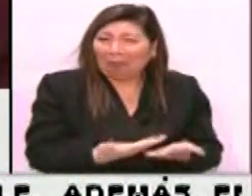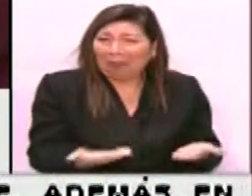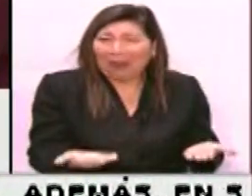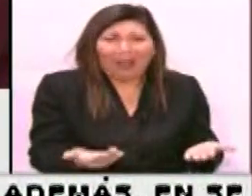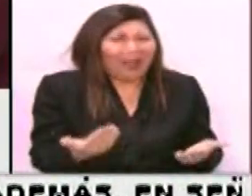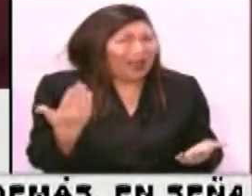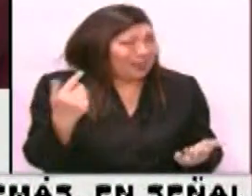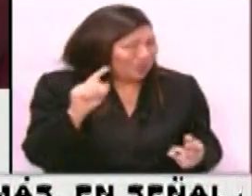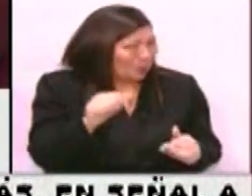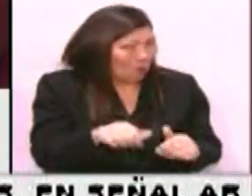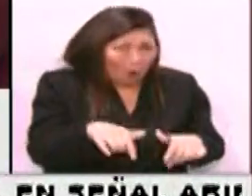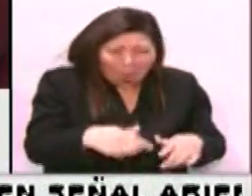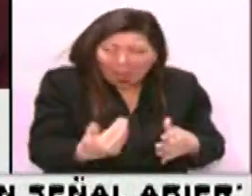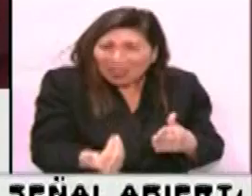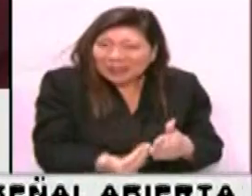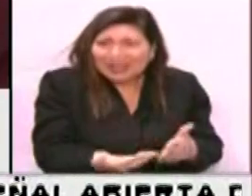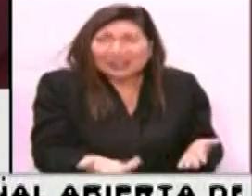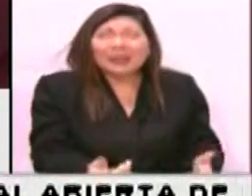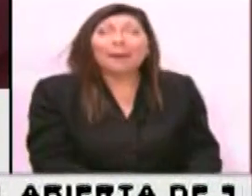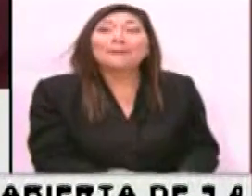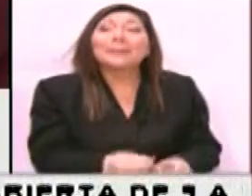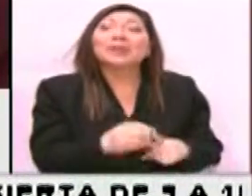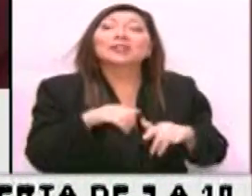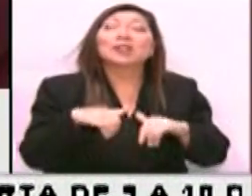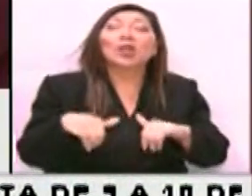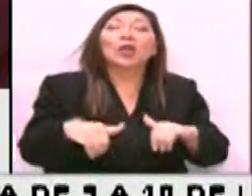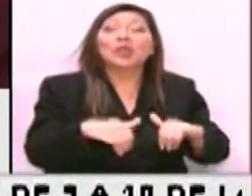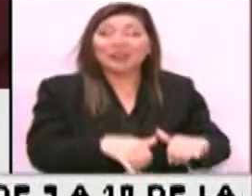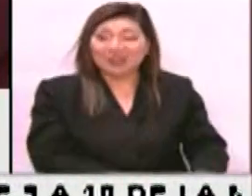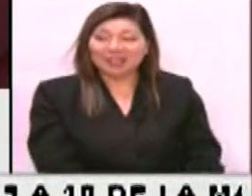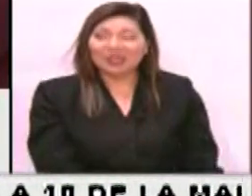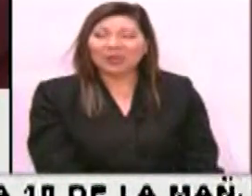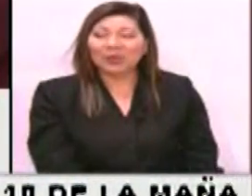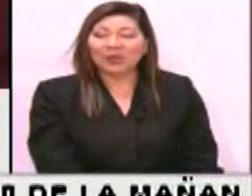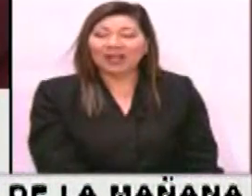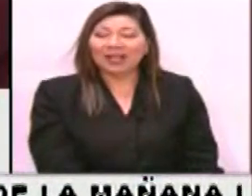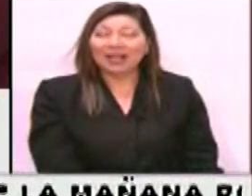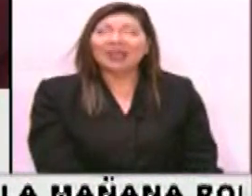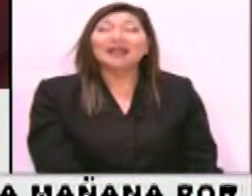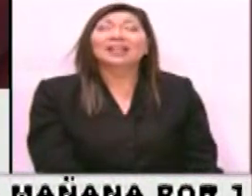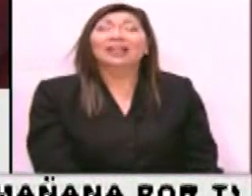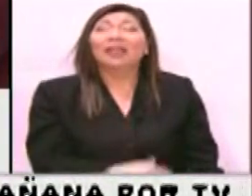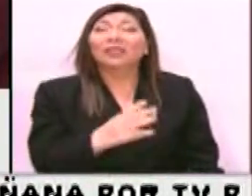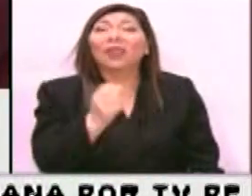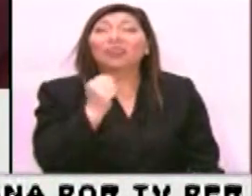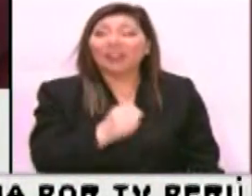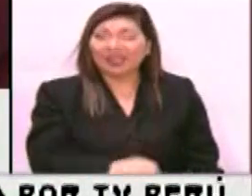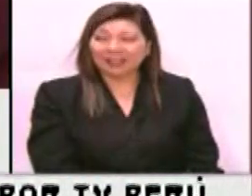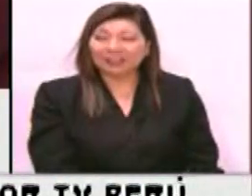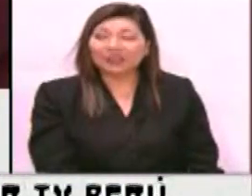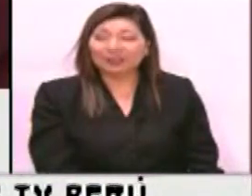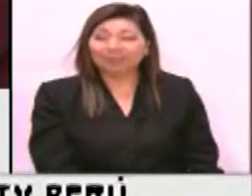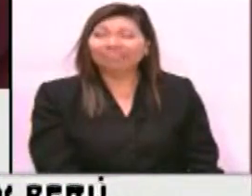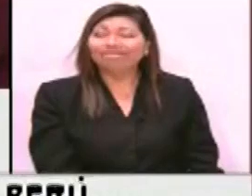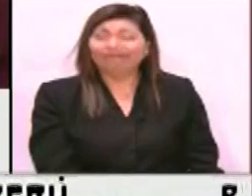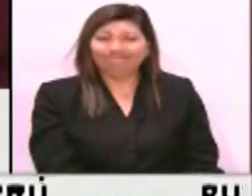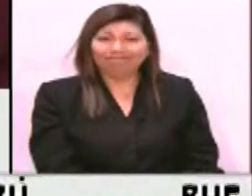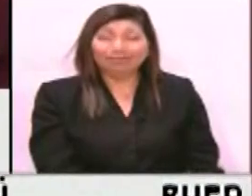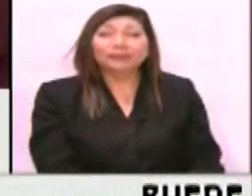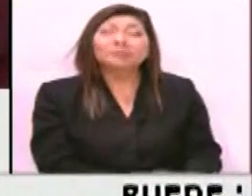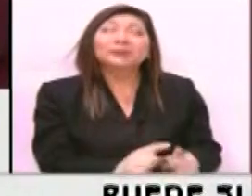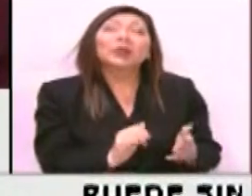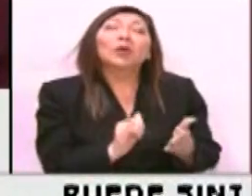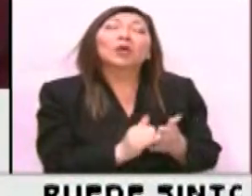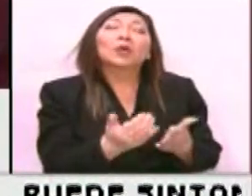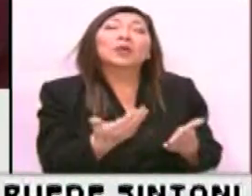parangón con todo lo que pasó? El principio de igualdad ante la ley es un principio fundamental del derecho y de la vida de los seres humanos. Yo